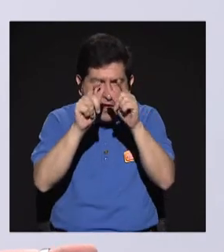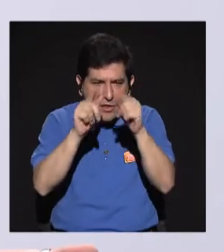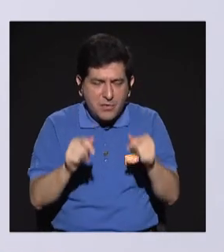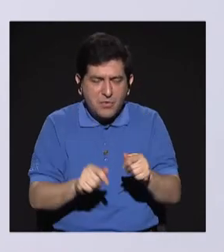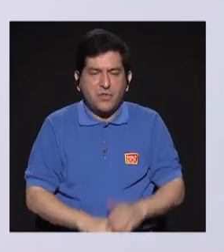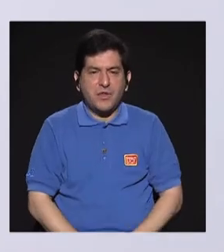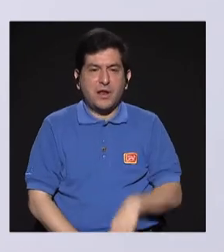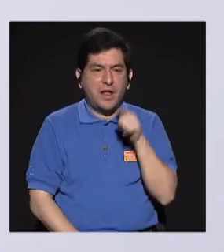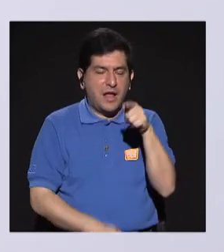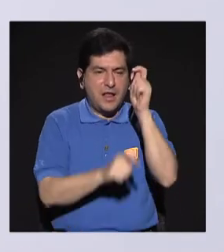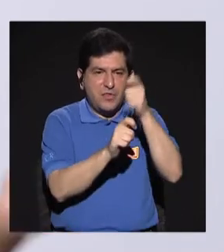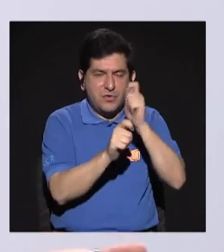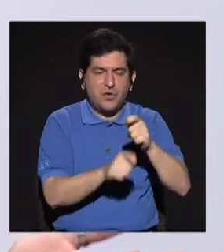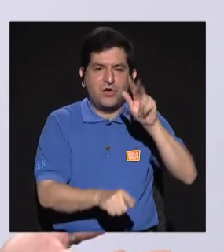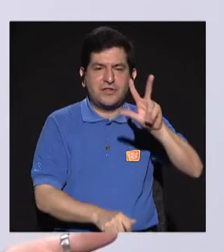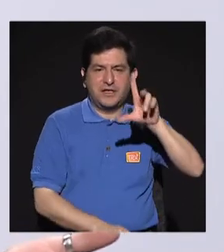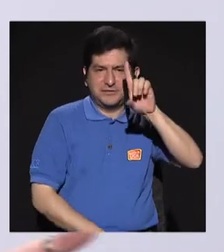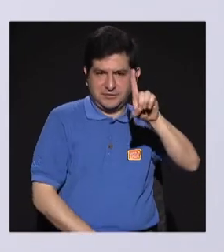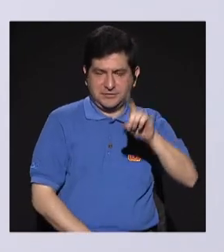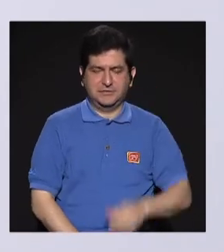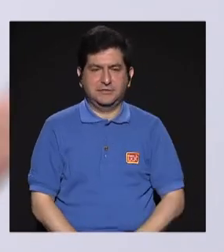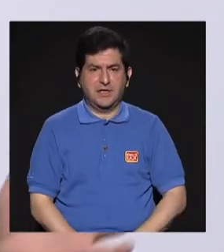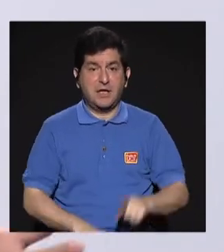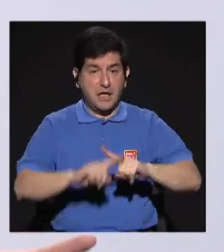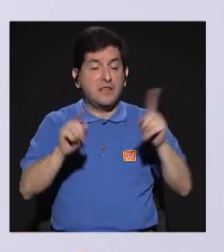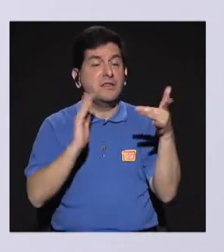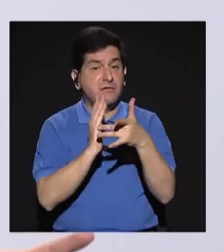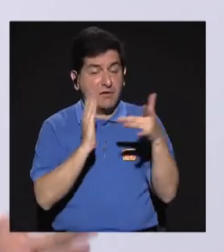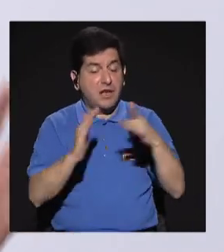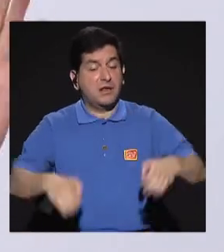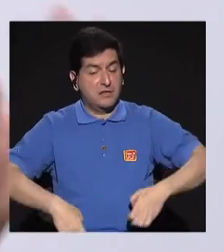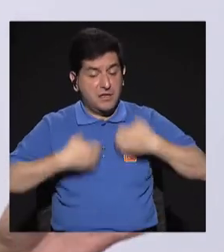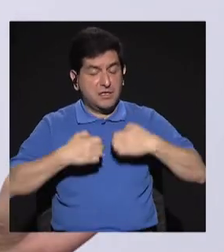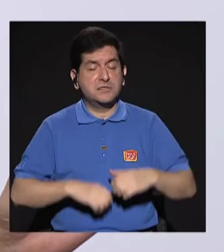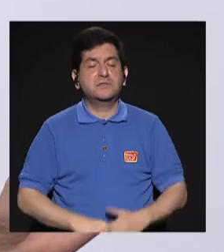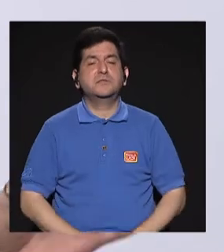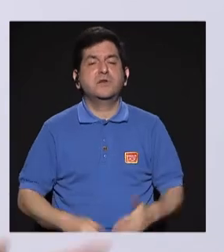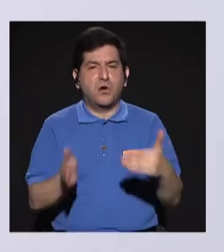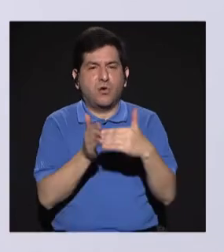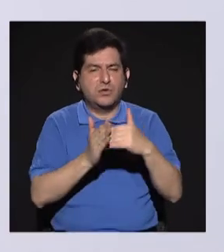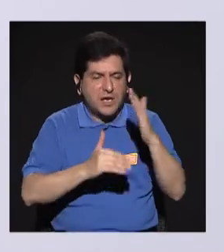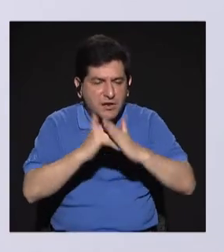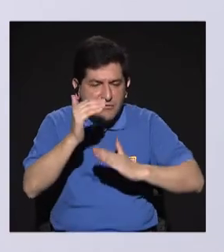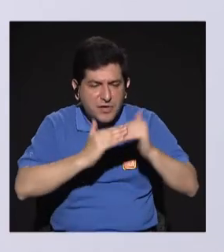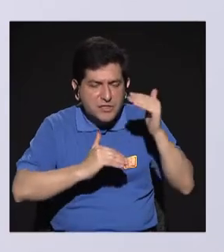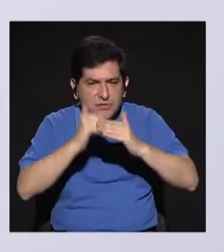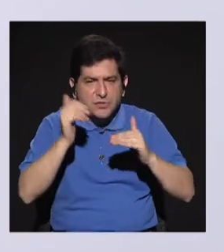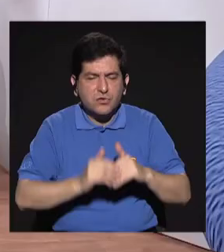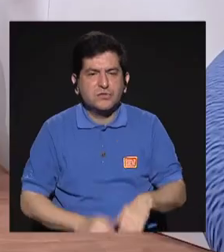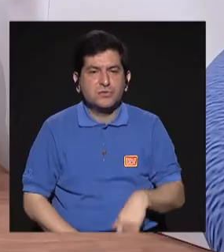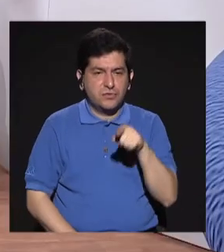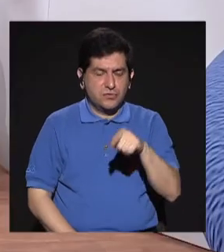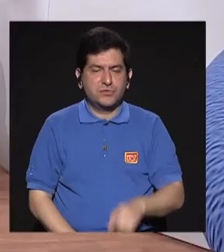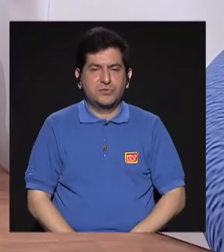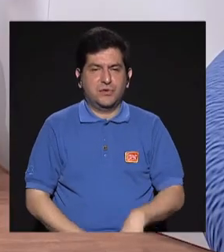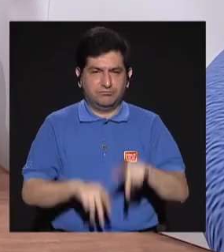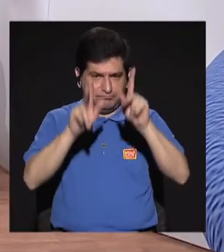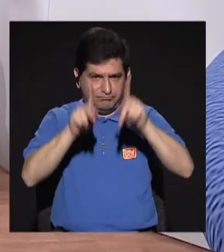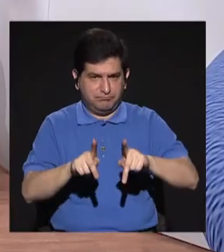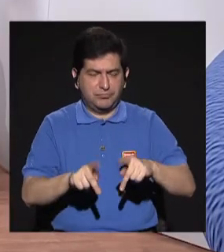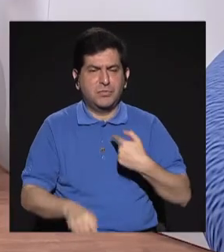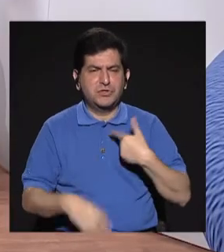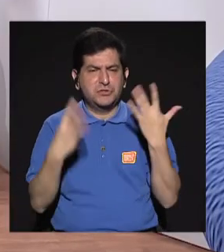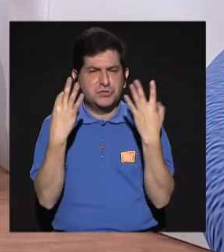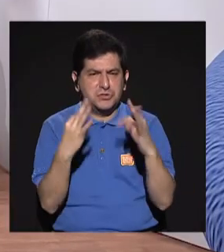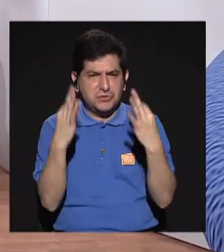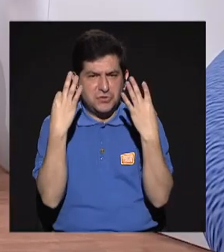escultórico tridimensional en este caso porque hay muchas técnicas para reconstruir un individuo entonces lo que traté fue